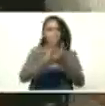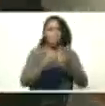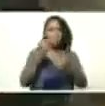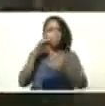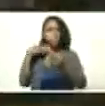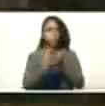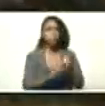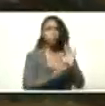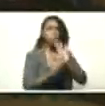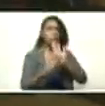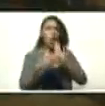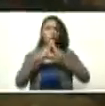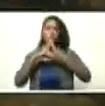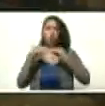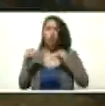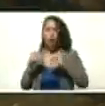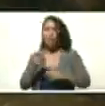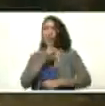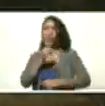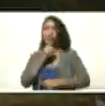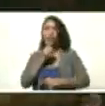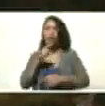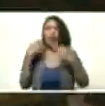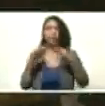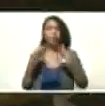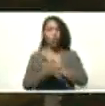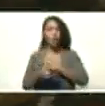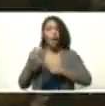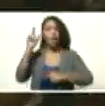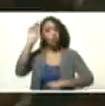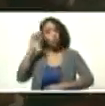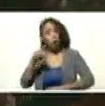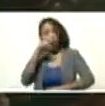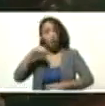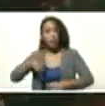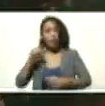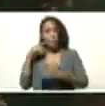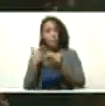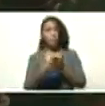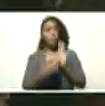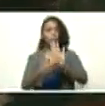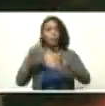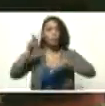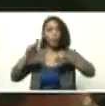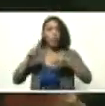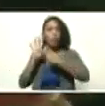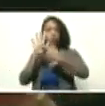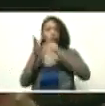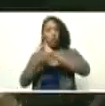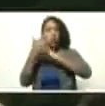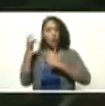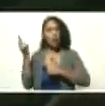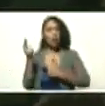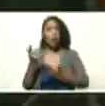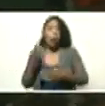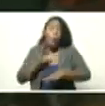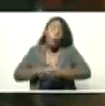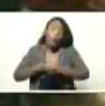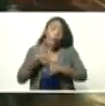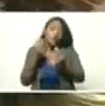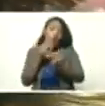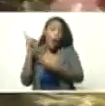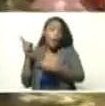toda naturaleza para que todos los años se presenten estas expresiones sincréticas, además, porque muchas de